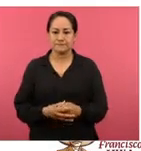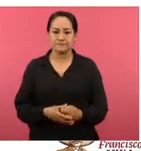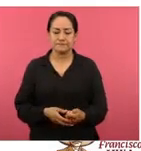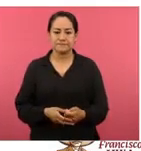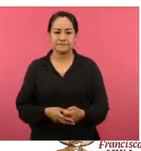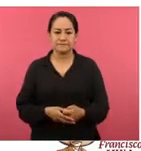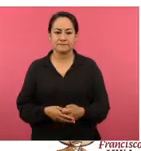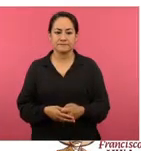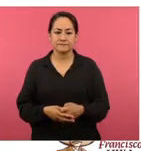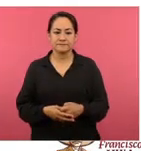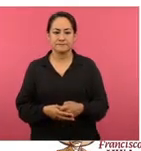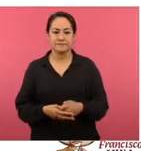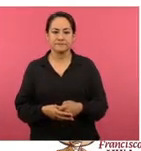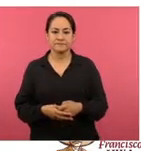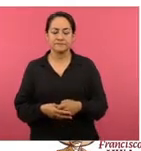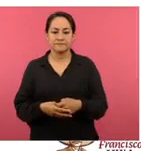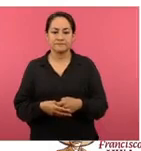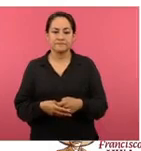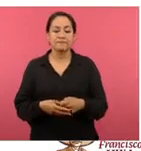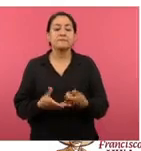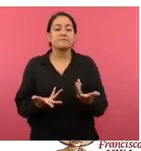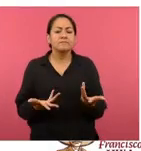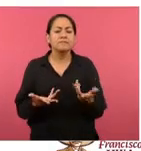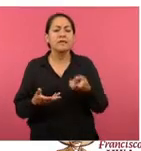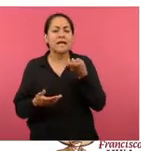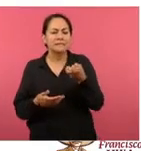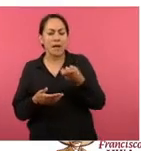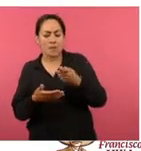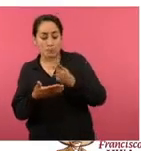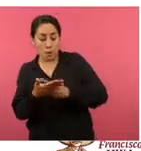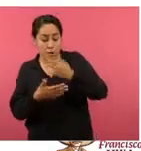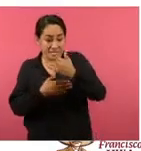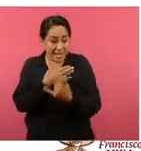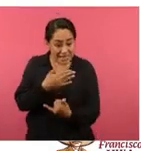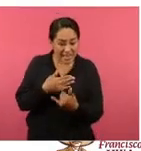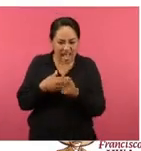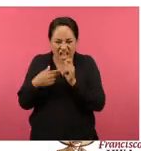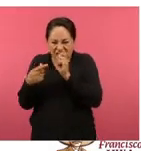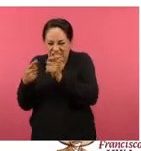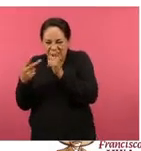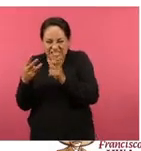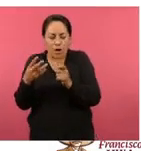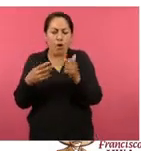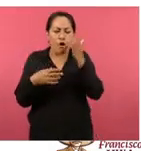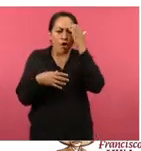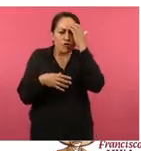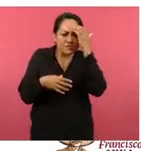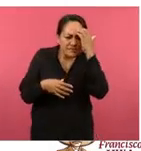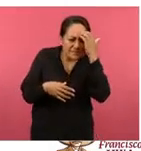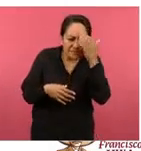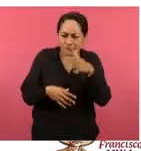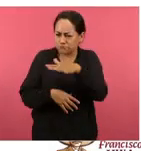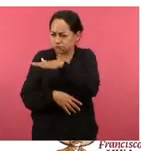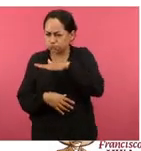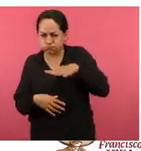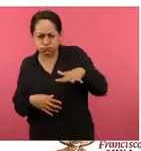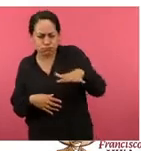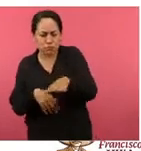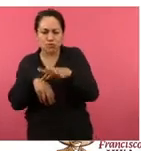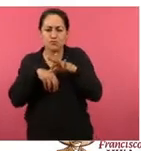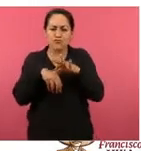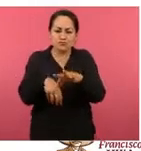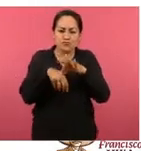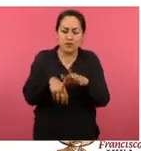procedimientos que se conocen, algoritmos que son del común conocimiento de quienes